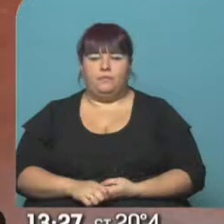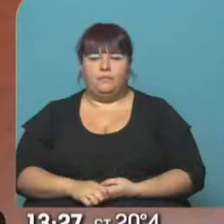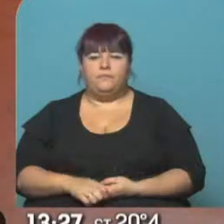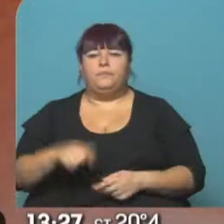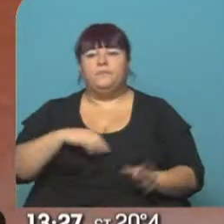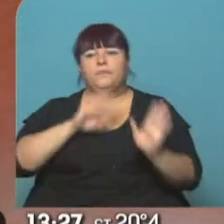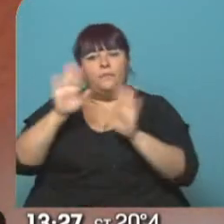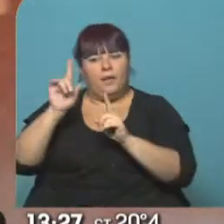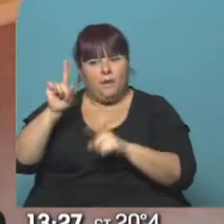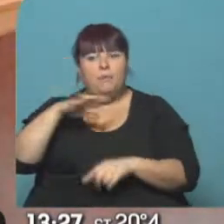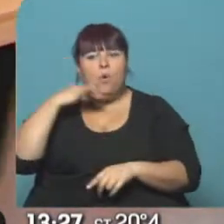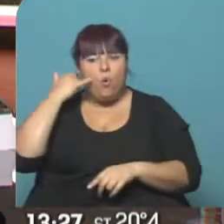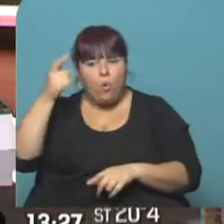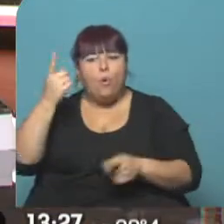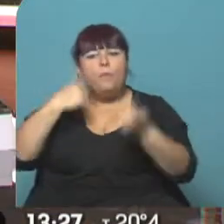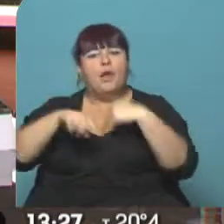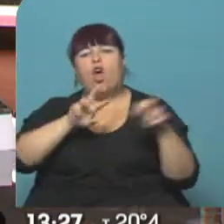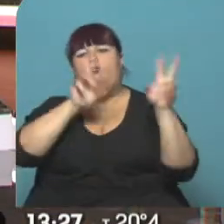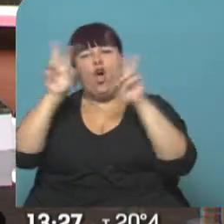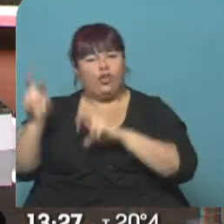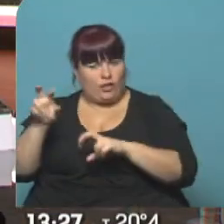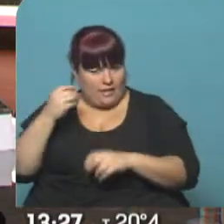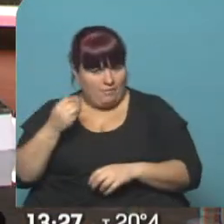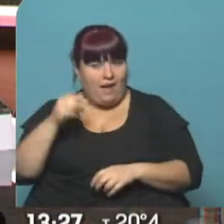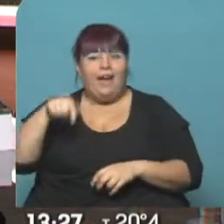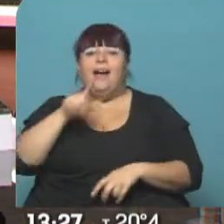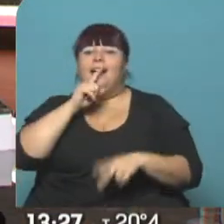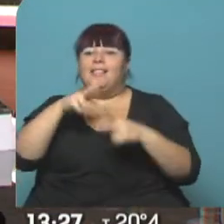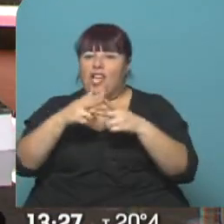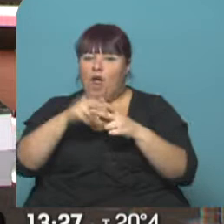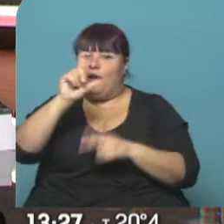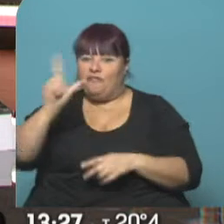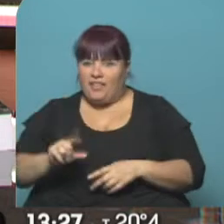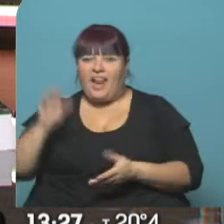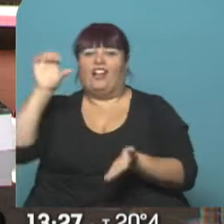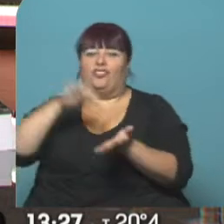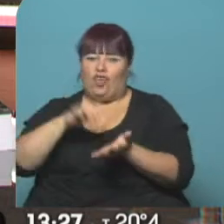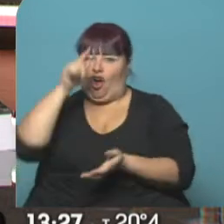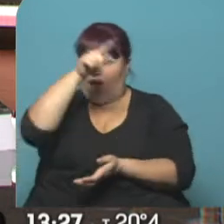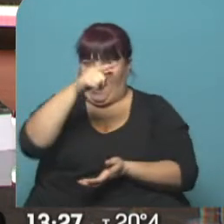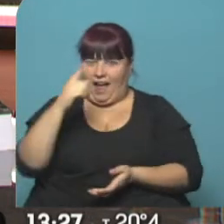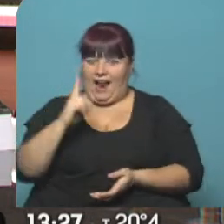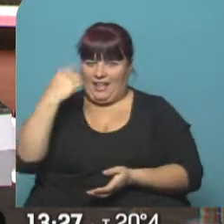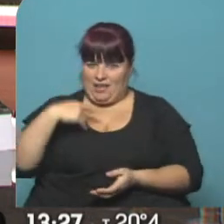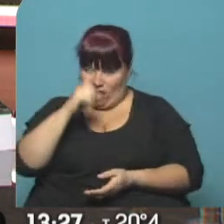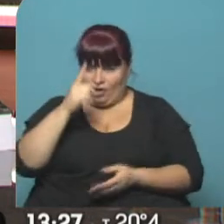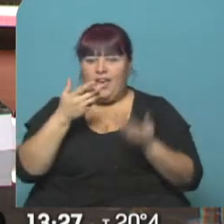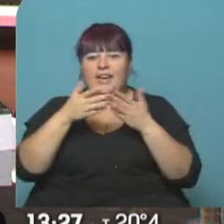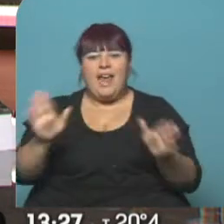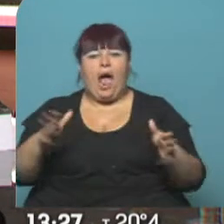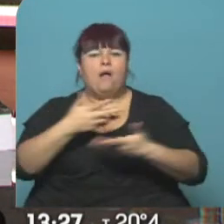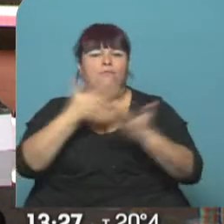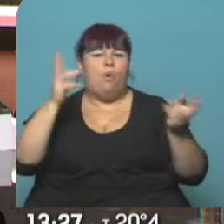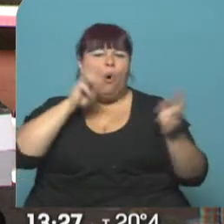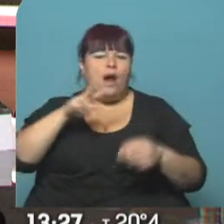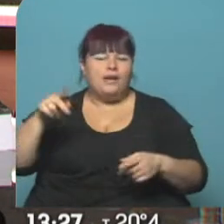nos quedamos en la provincia de jujuy pero cambiamos de tema porque tecnópolis federal llegó al norte argentino se inauguró la mega muestra de